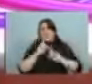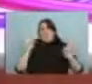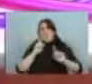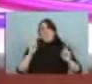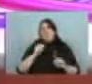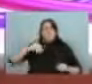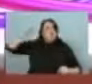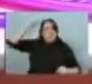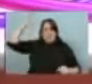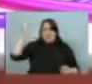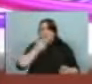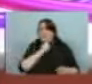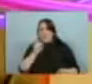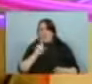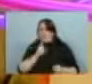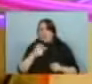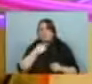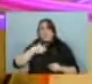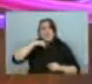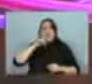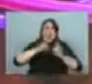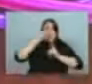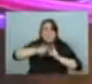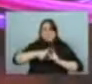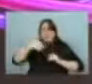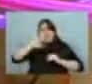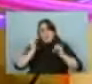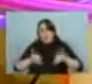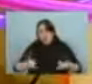y por siempre. Pero es un tipo de